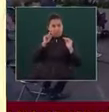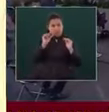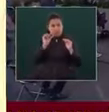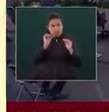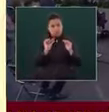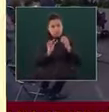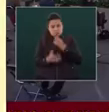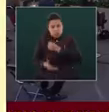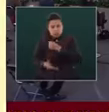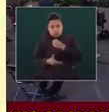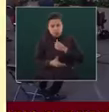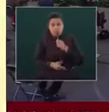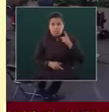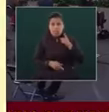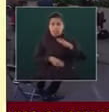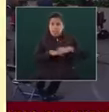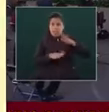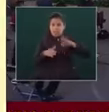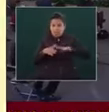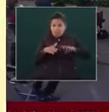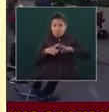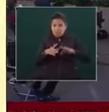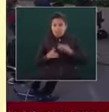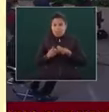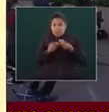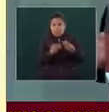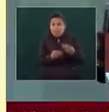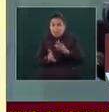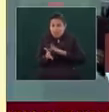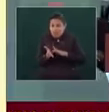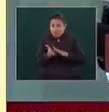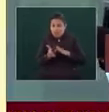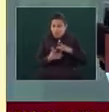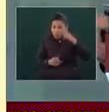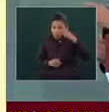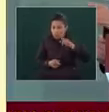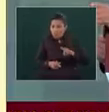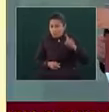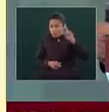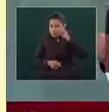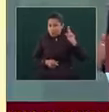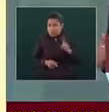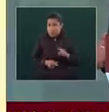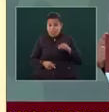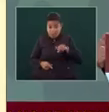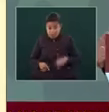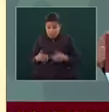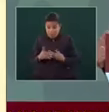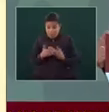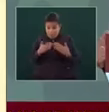lo que envían nuestros paisanos. Y en estos últimos tiempos